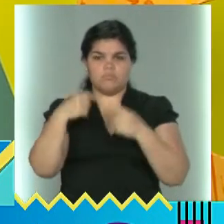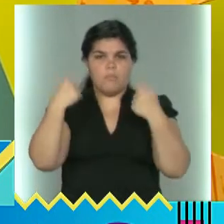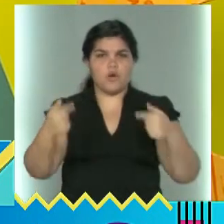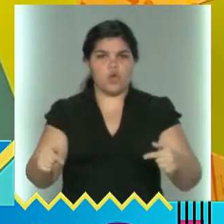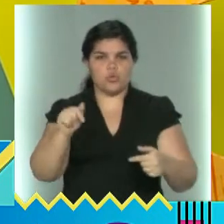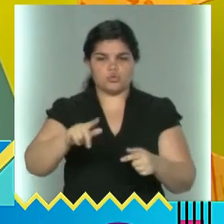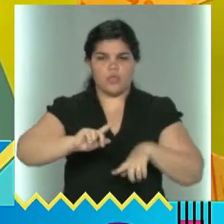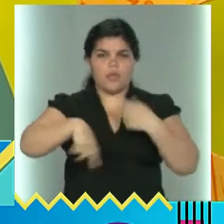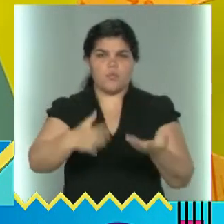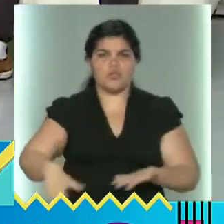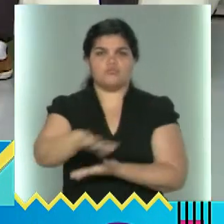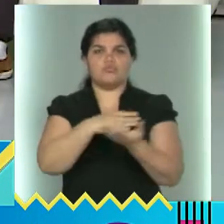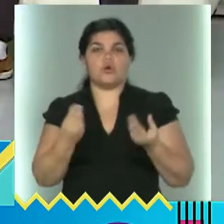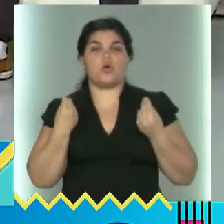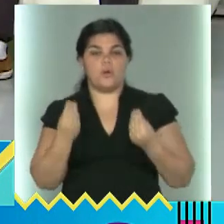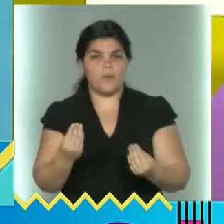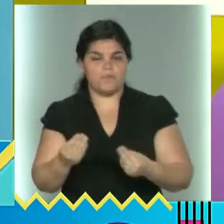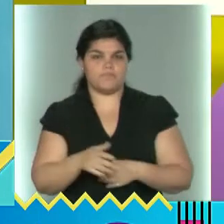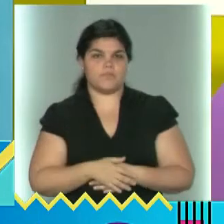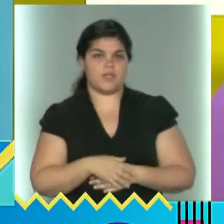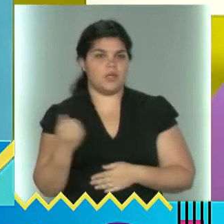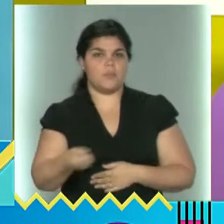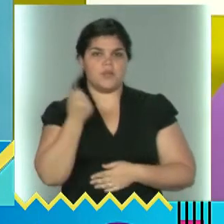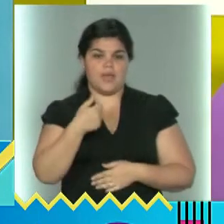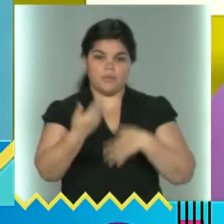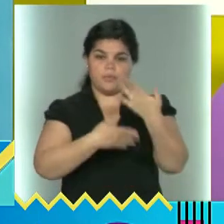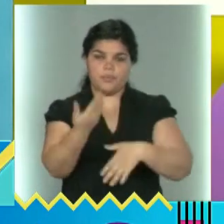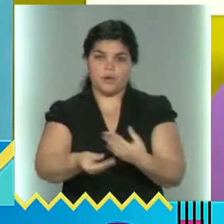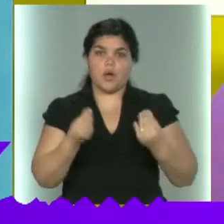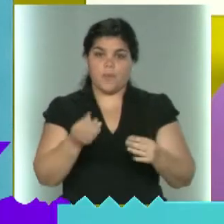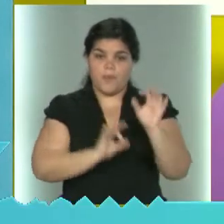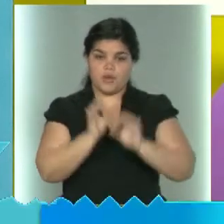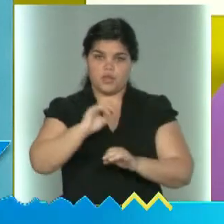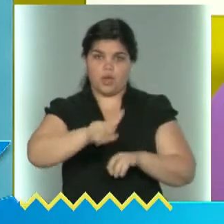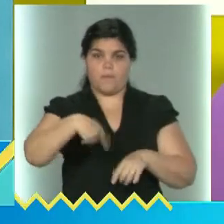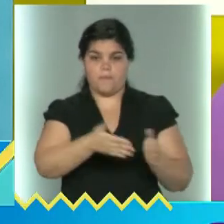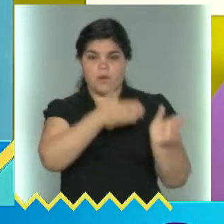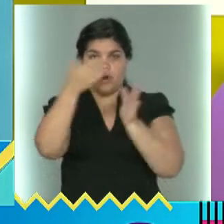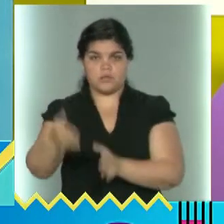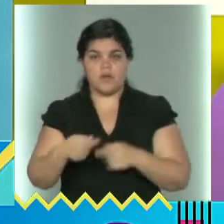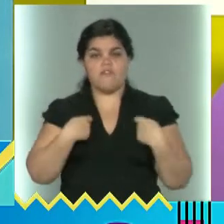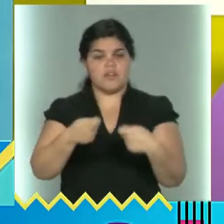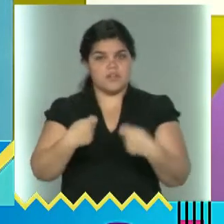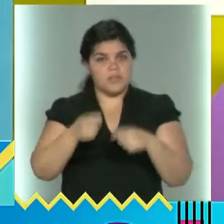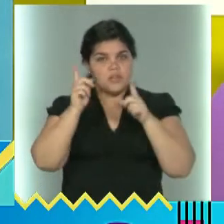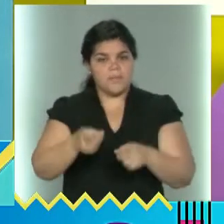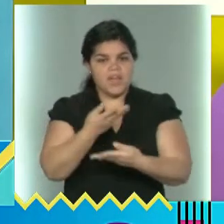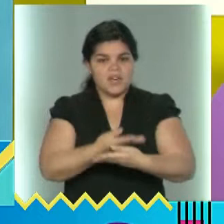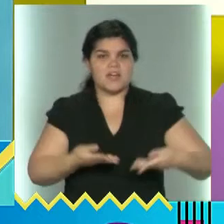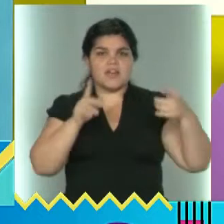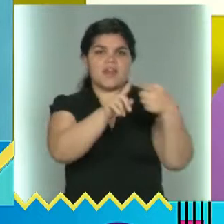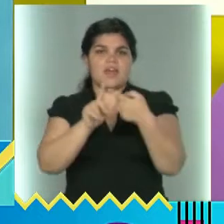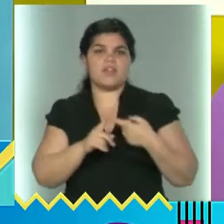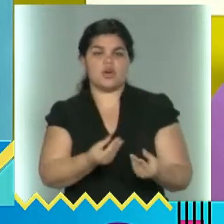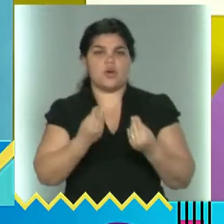Bien, la viabilidad de esos proyectos es lo que vamos a estar hablando también en el próximo bloque, por supuesto financiamiento y cómo se generan redes. Joaquín lo dijo,